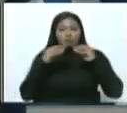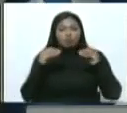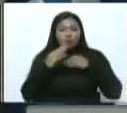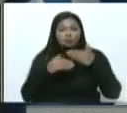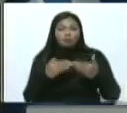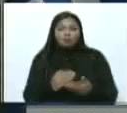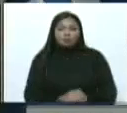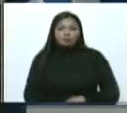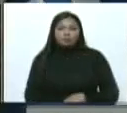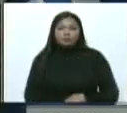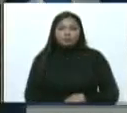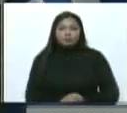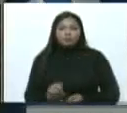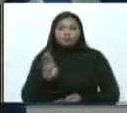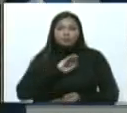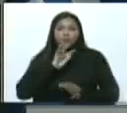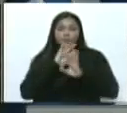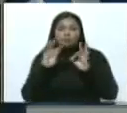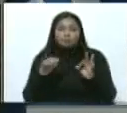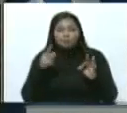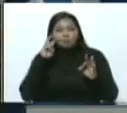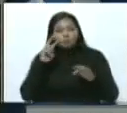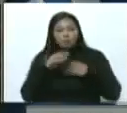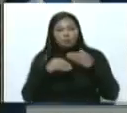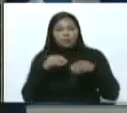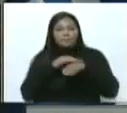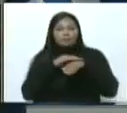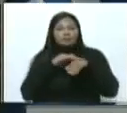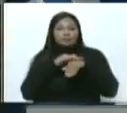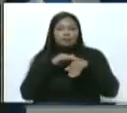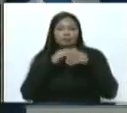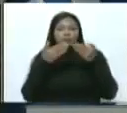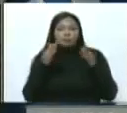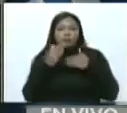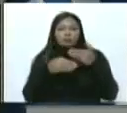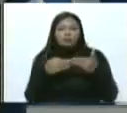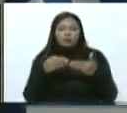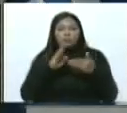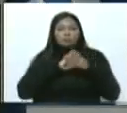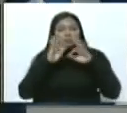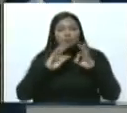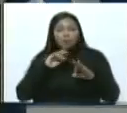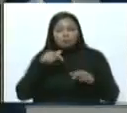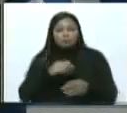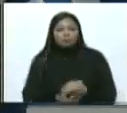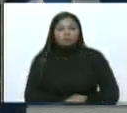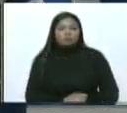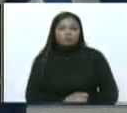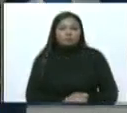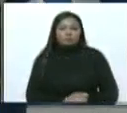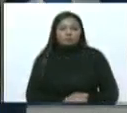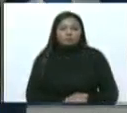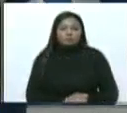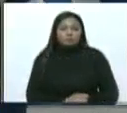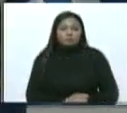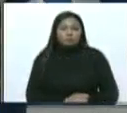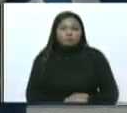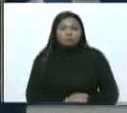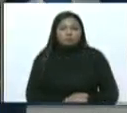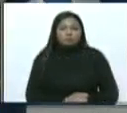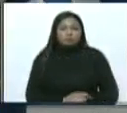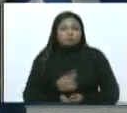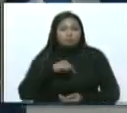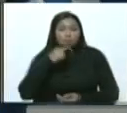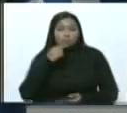como es menester de este Ministerio Público bajo nuestra gestión, ir a vamos a